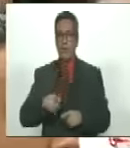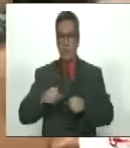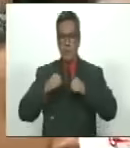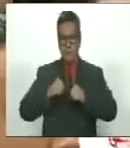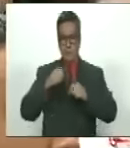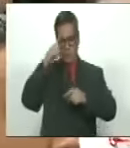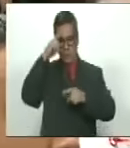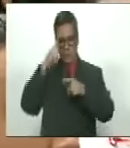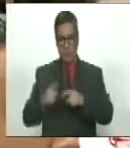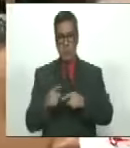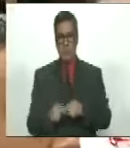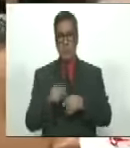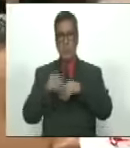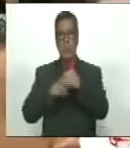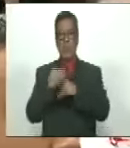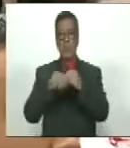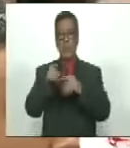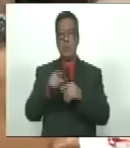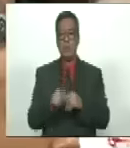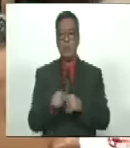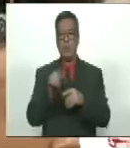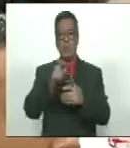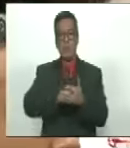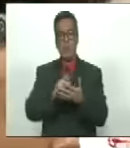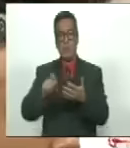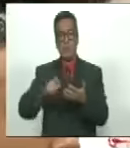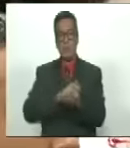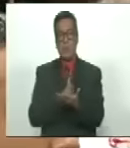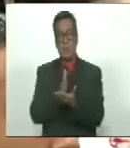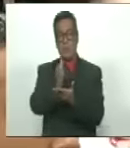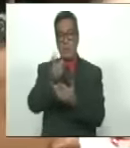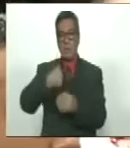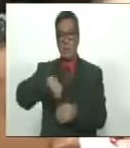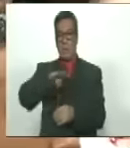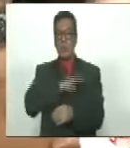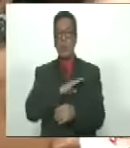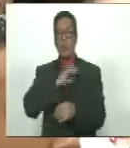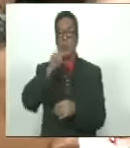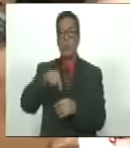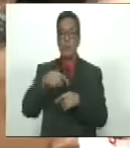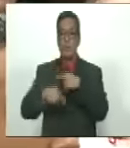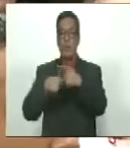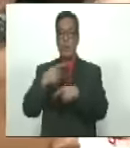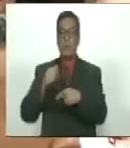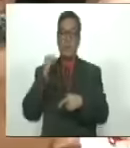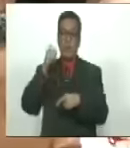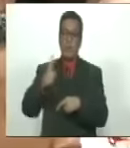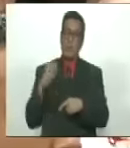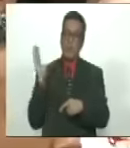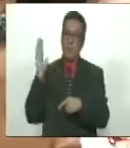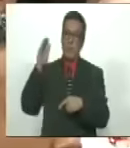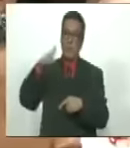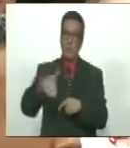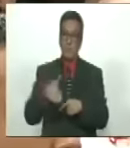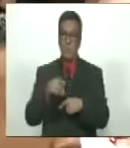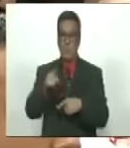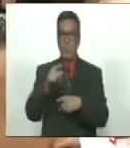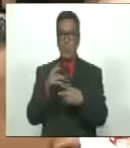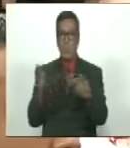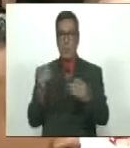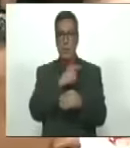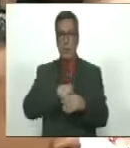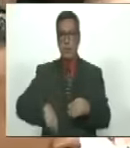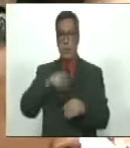determinando. Y un futuro que estamos dispuestos a seguir escribiendo, no solo por nosotros, sino también por las generaciones que vienen. Así que transmítale al